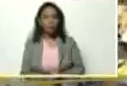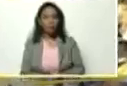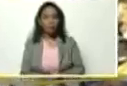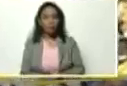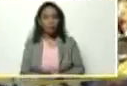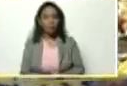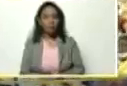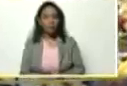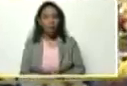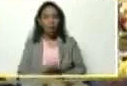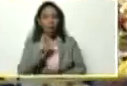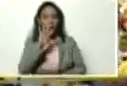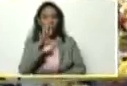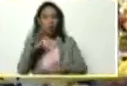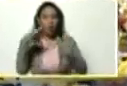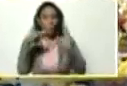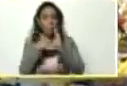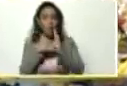A los 4.000...